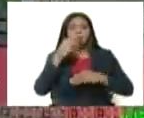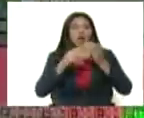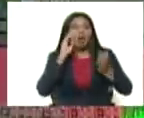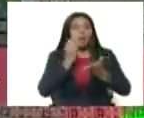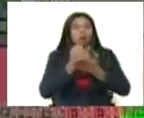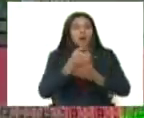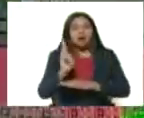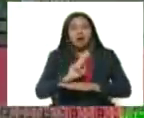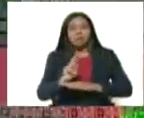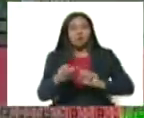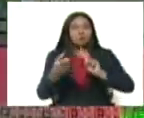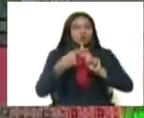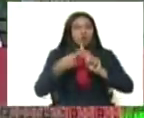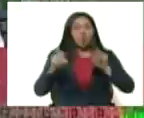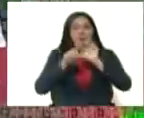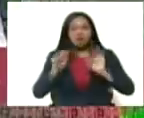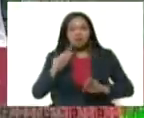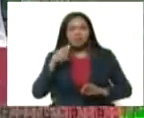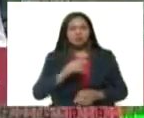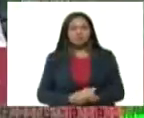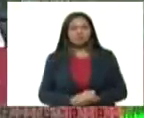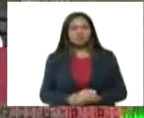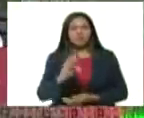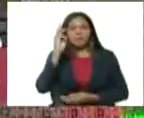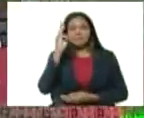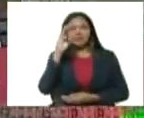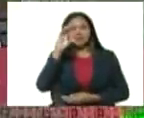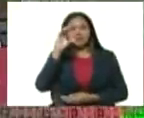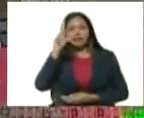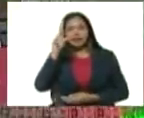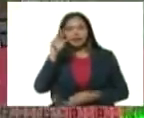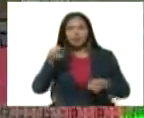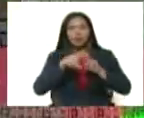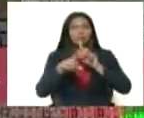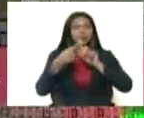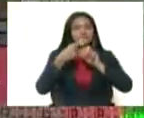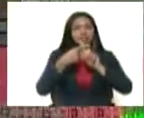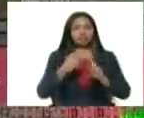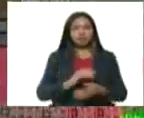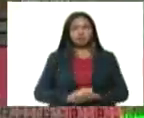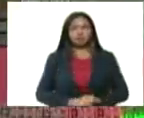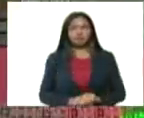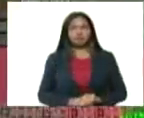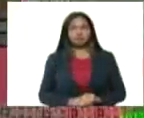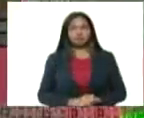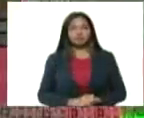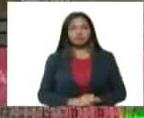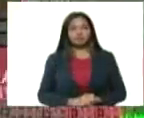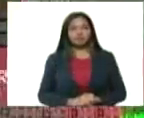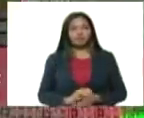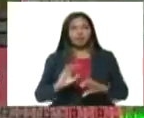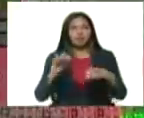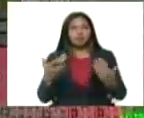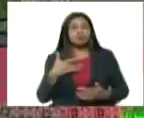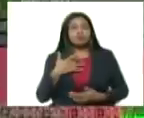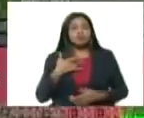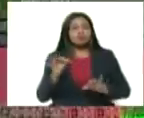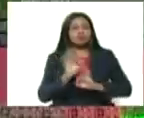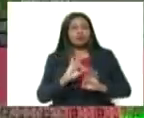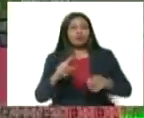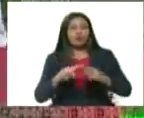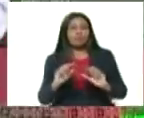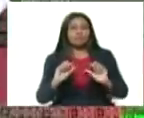resultó positiva. Se le realizó la PCR el día de hoy y resultó positiva. y aun cuando está asintomática se